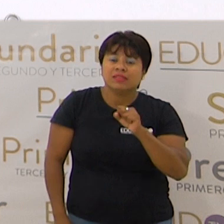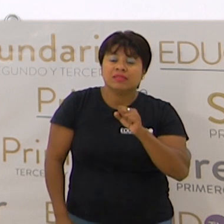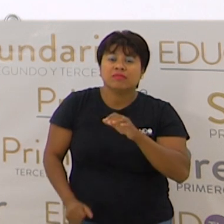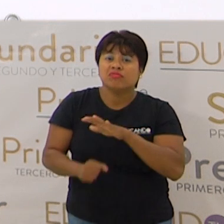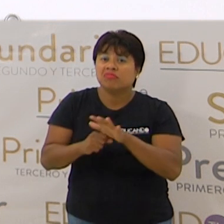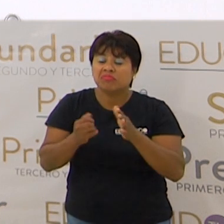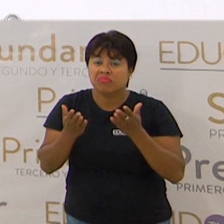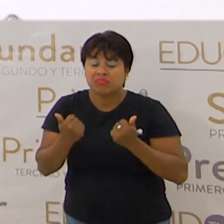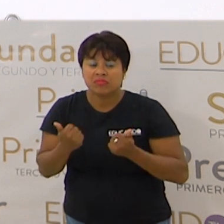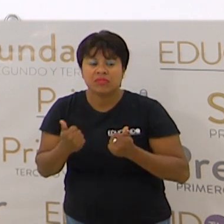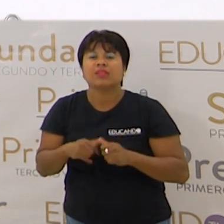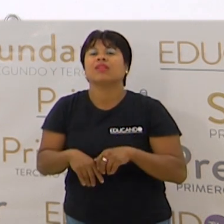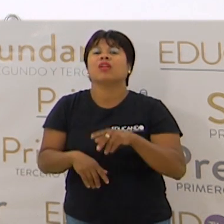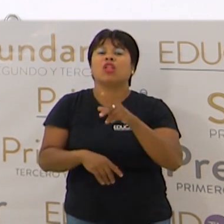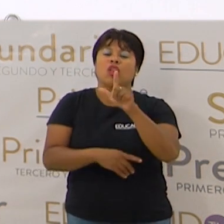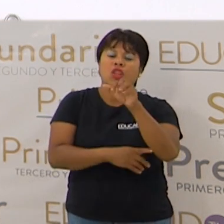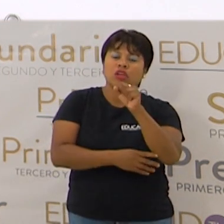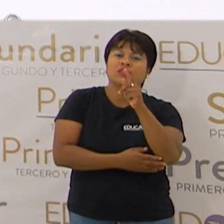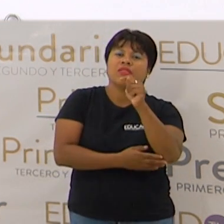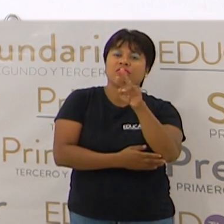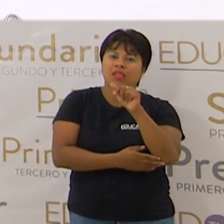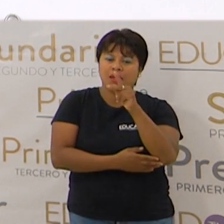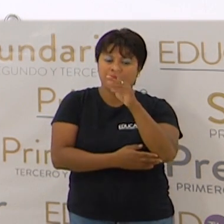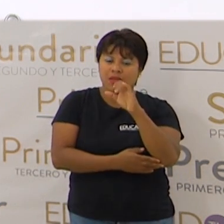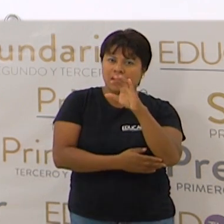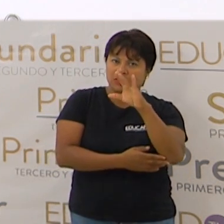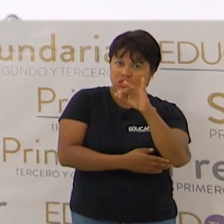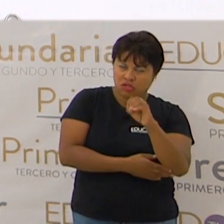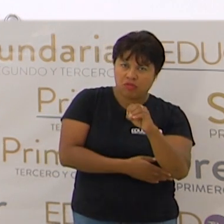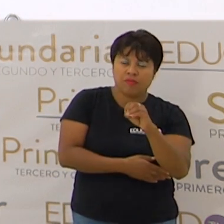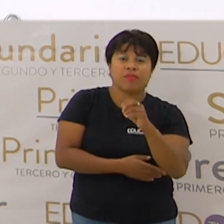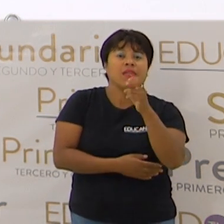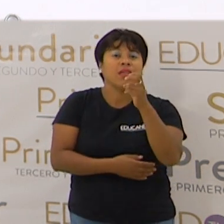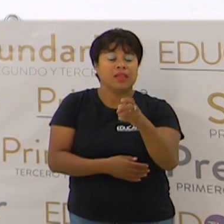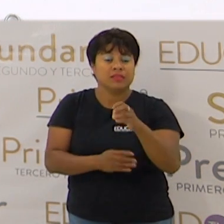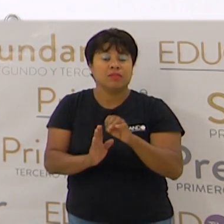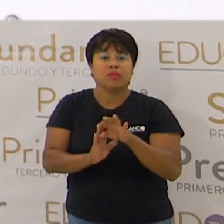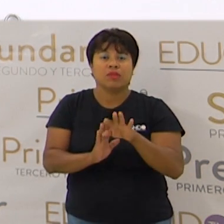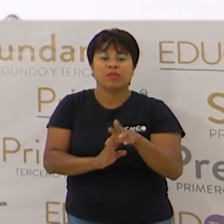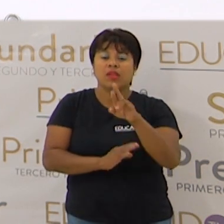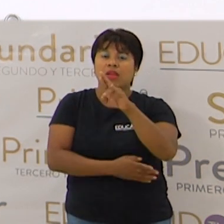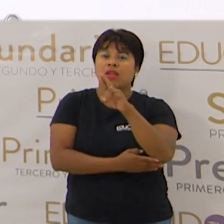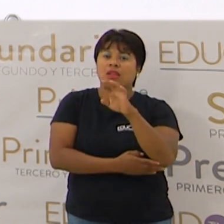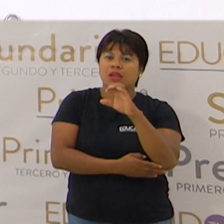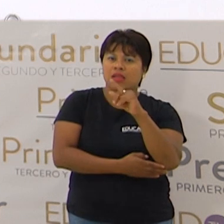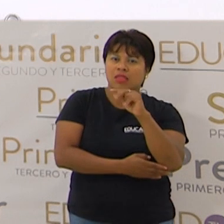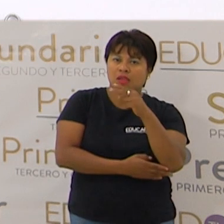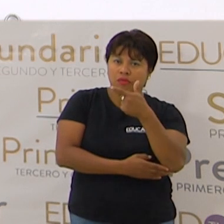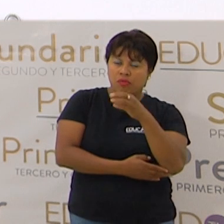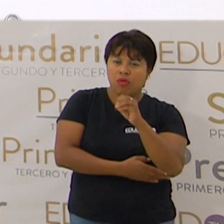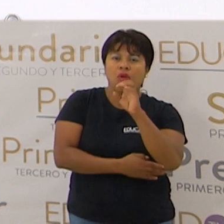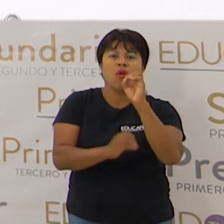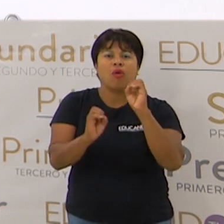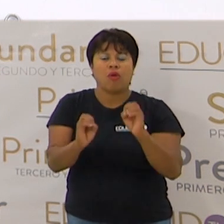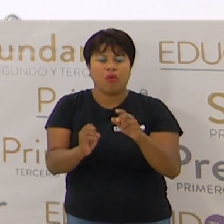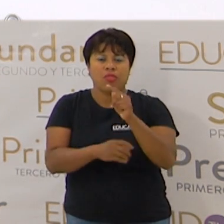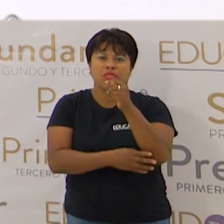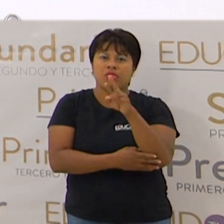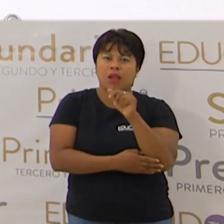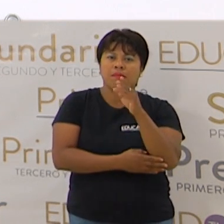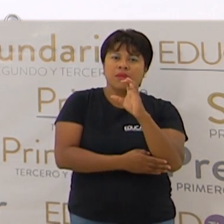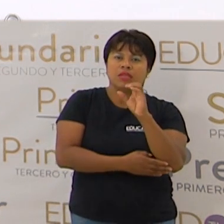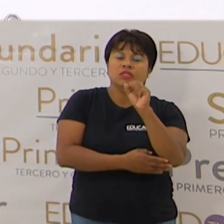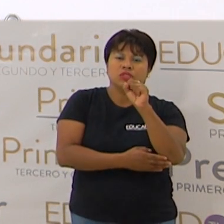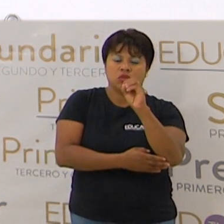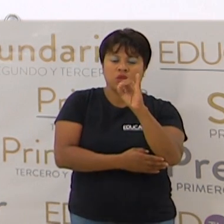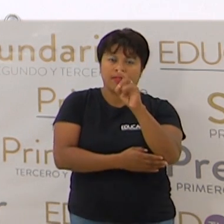simetría? Los trapecios. En el caso del rectángulo o los